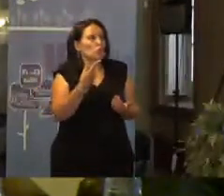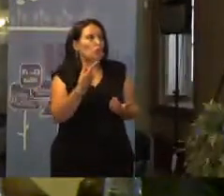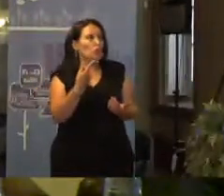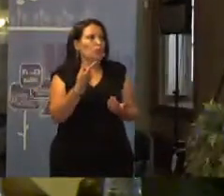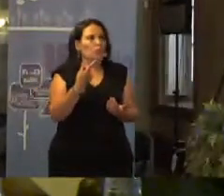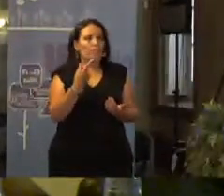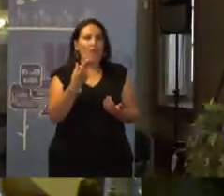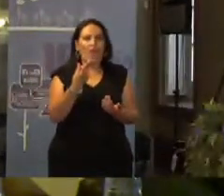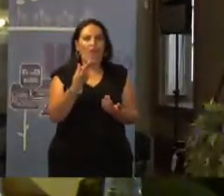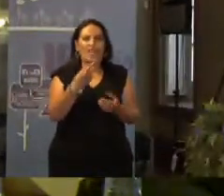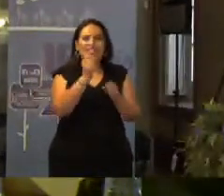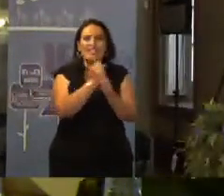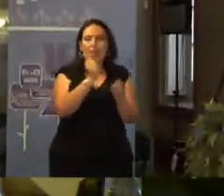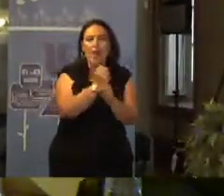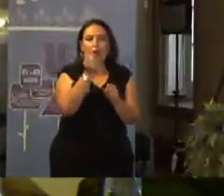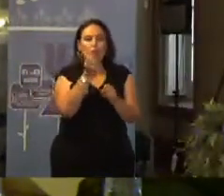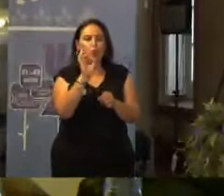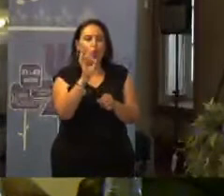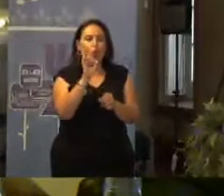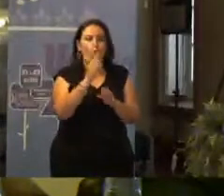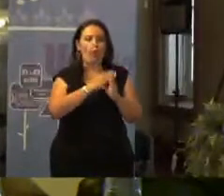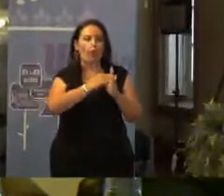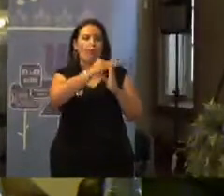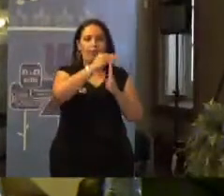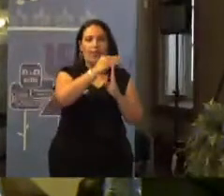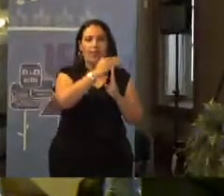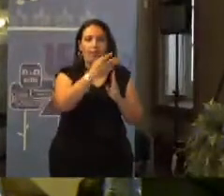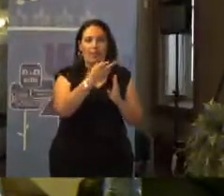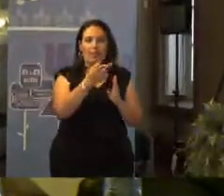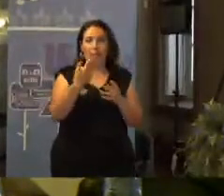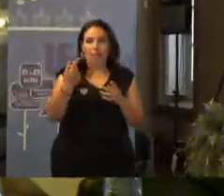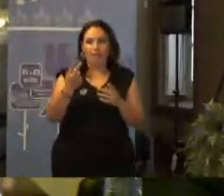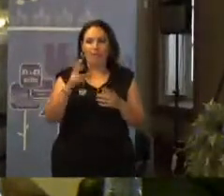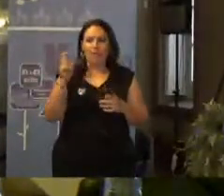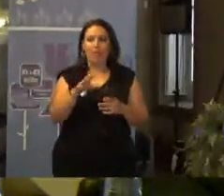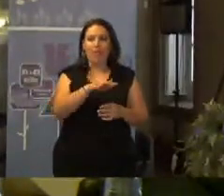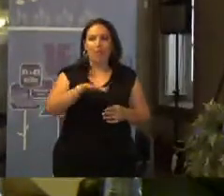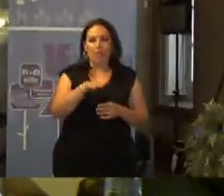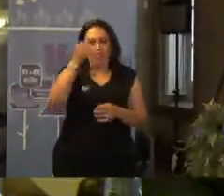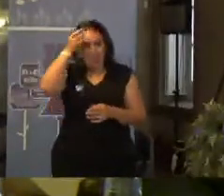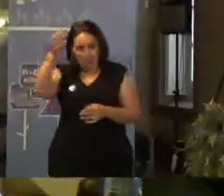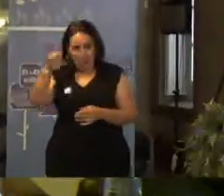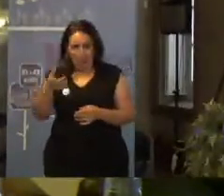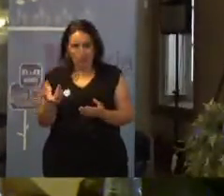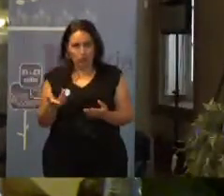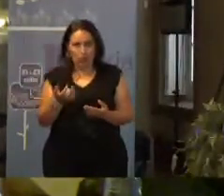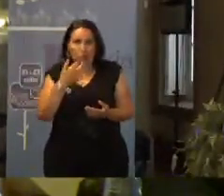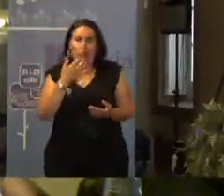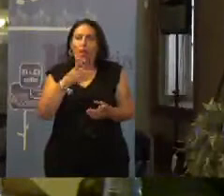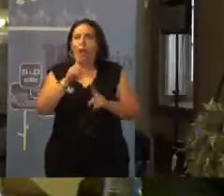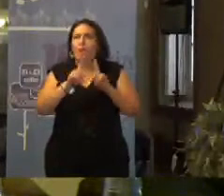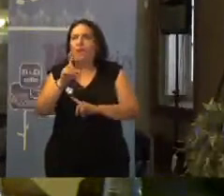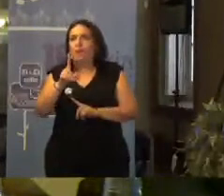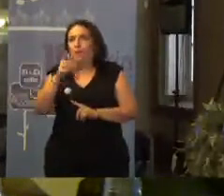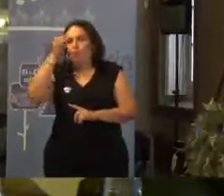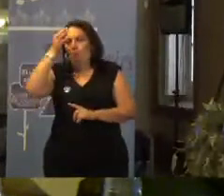ou están en determinadas cúpulas, pois se olviden de onde veñen, si é que veñen do pobo, pode ver que